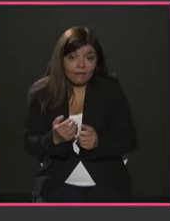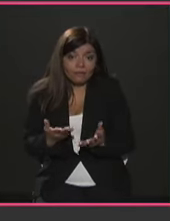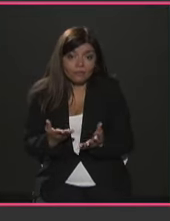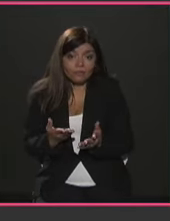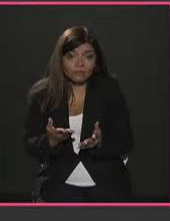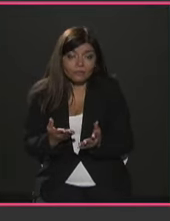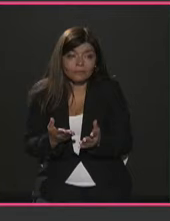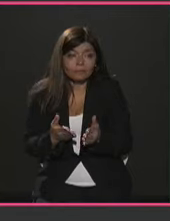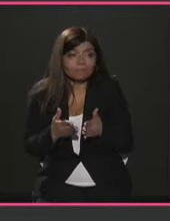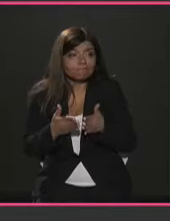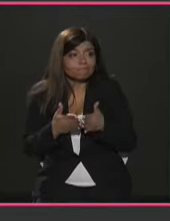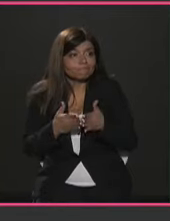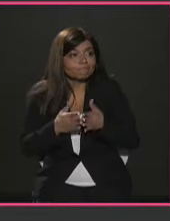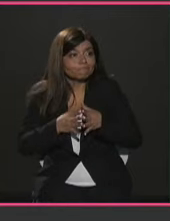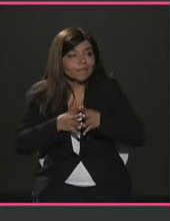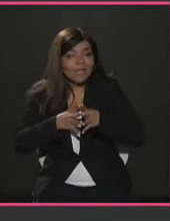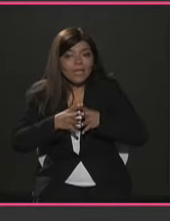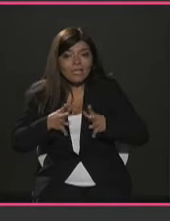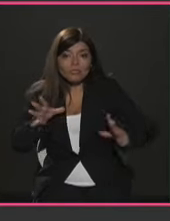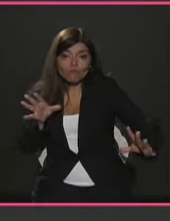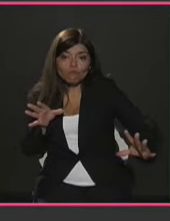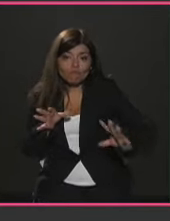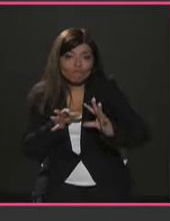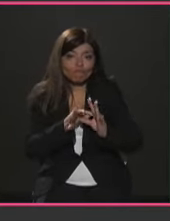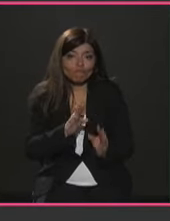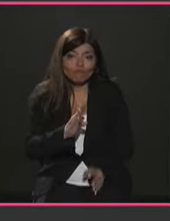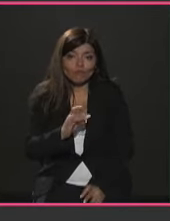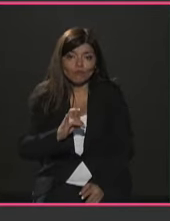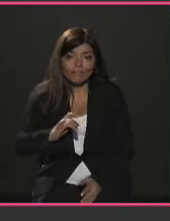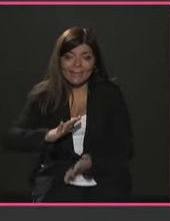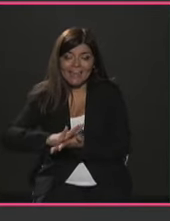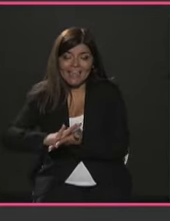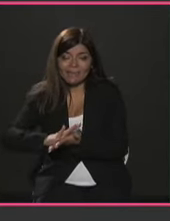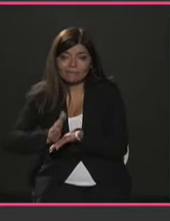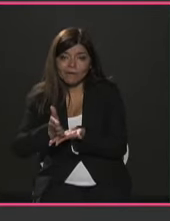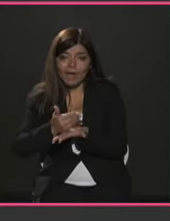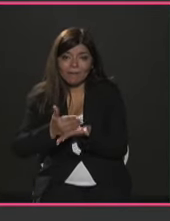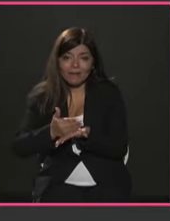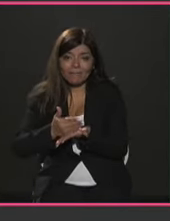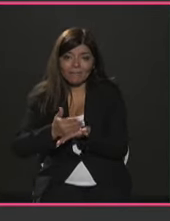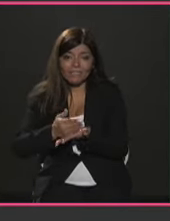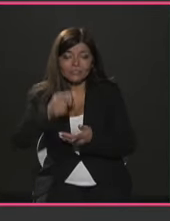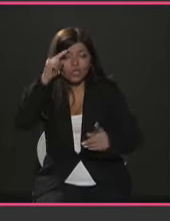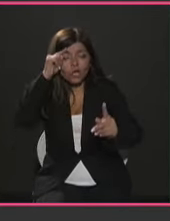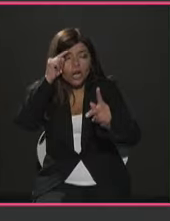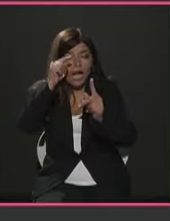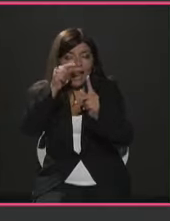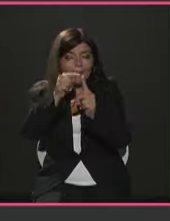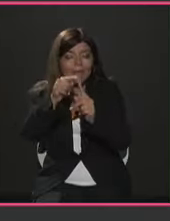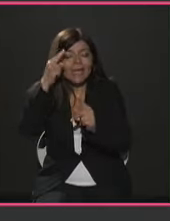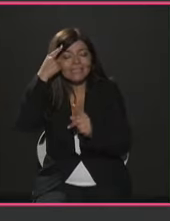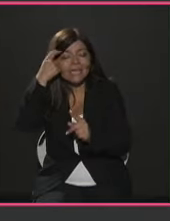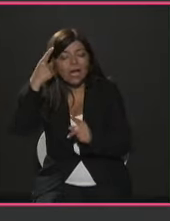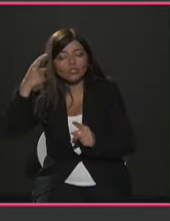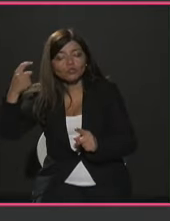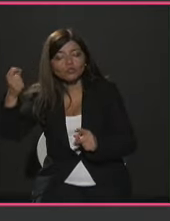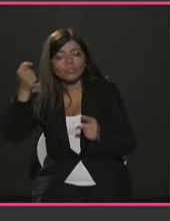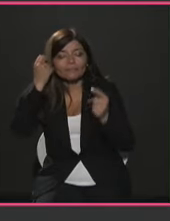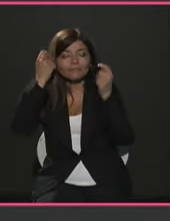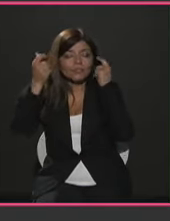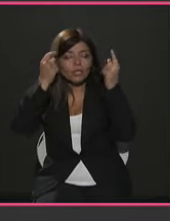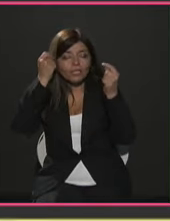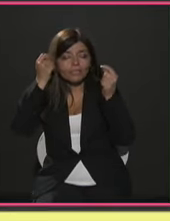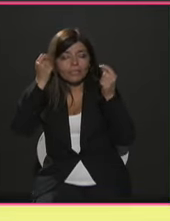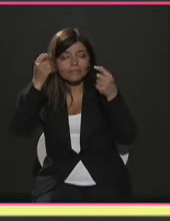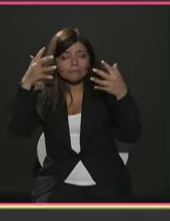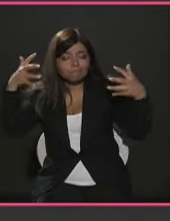es un bucle es un bucle que permita que la planificación que nuestras metas nuestros sueños nuestros ideales se